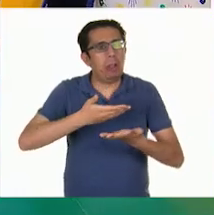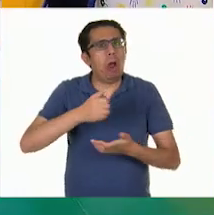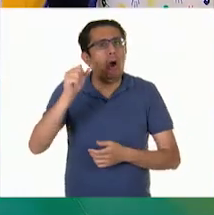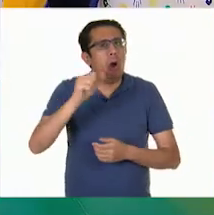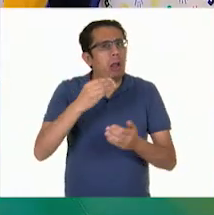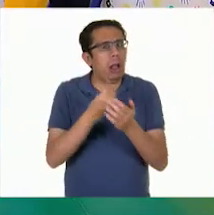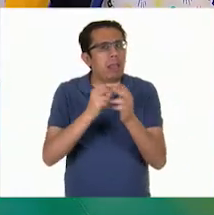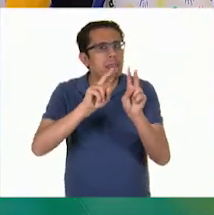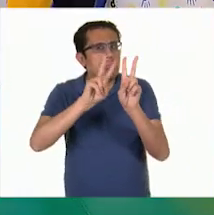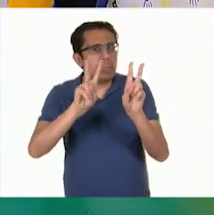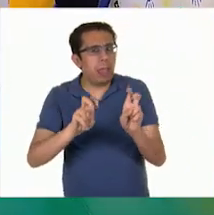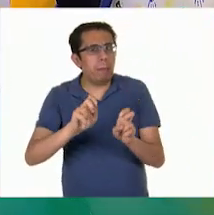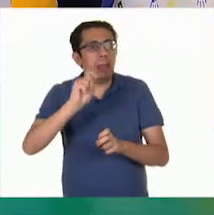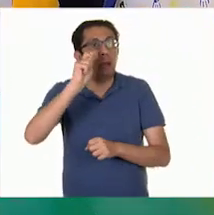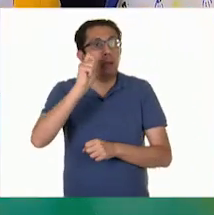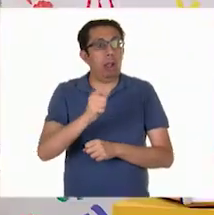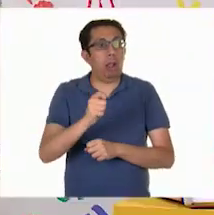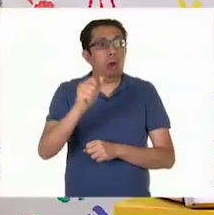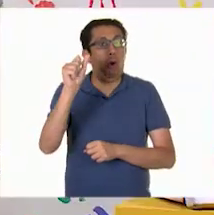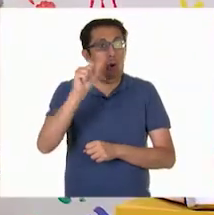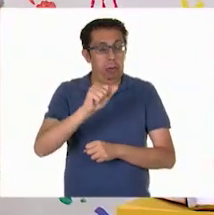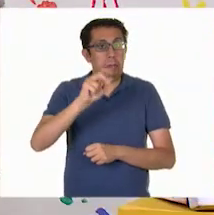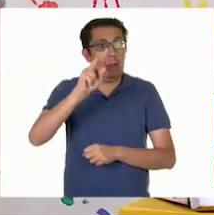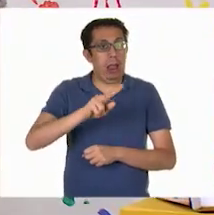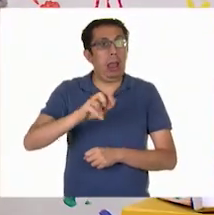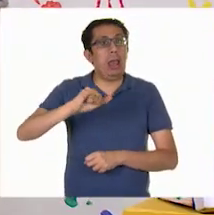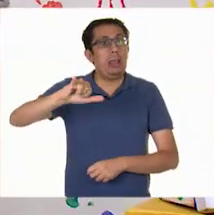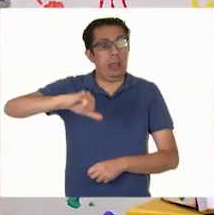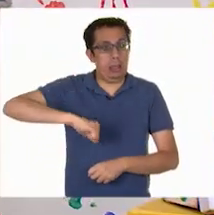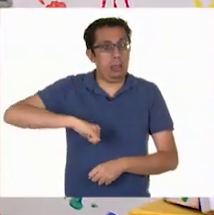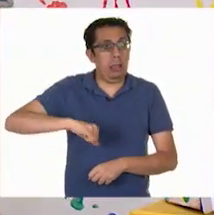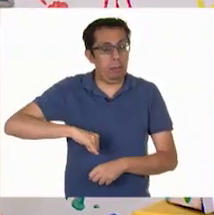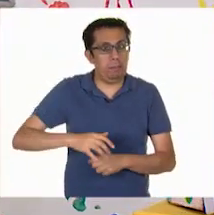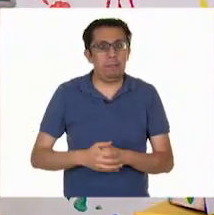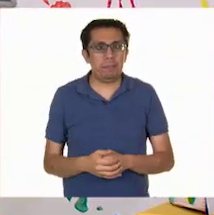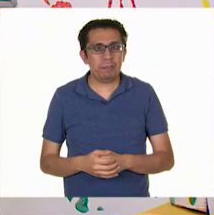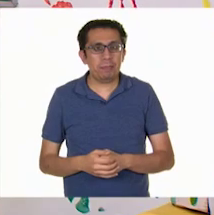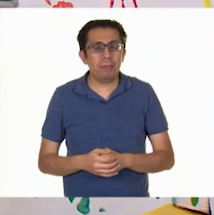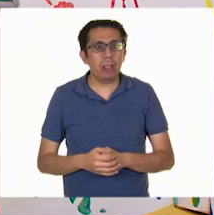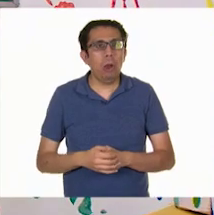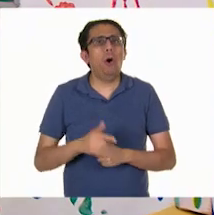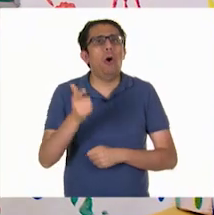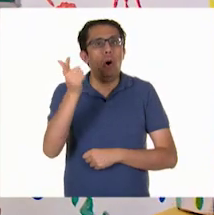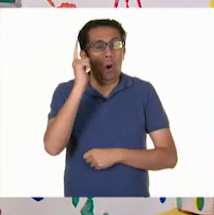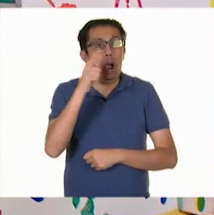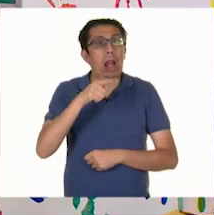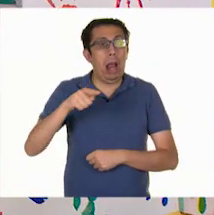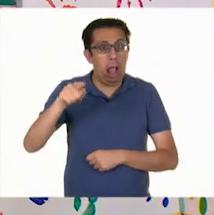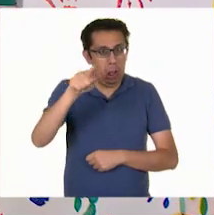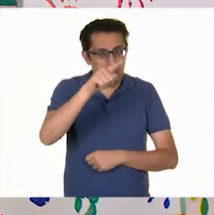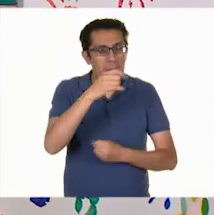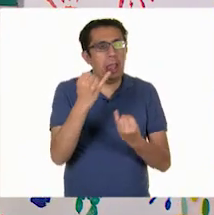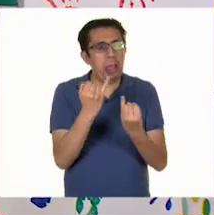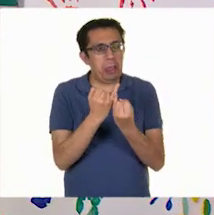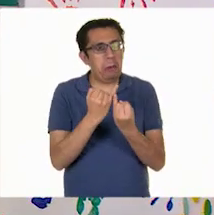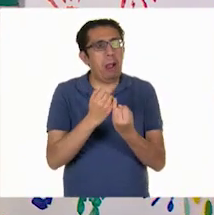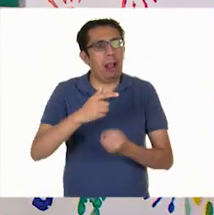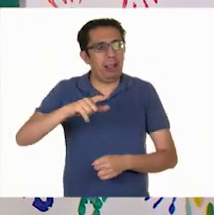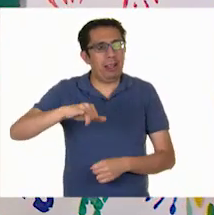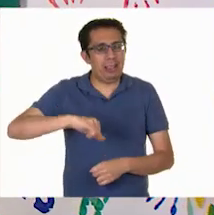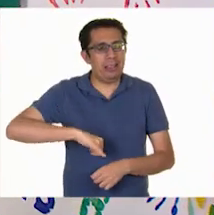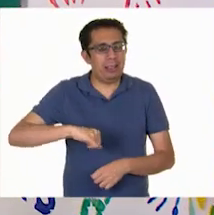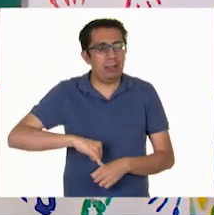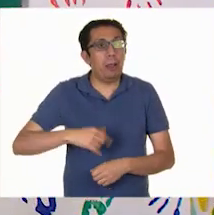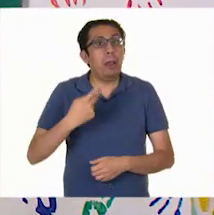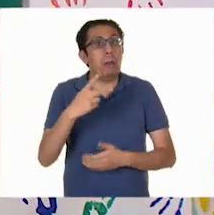pues hoy vamos a hablar de cosas muy interesantes, Eric, que esperemos que les parezca también interesante a las niñas y a los niños. Claro que sí, pero antes